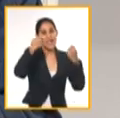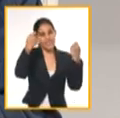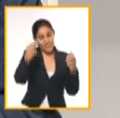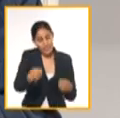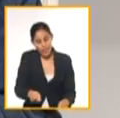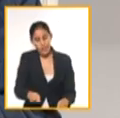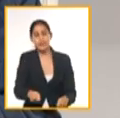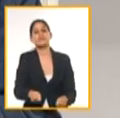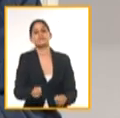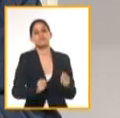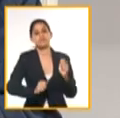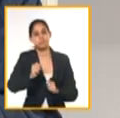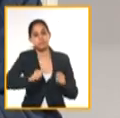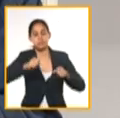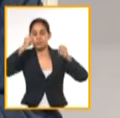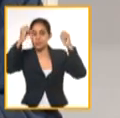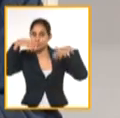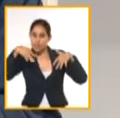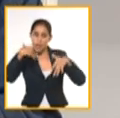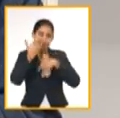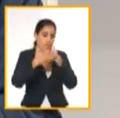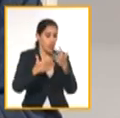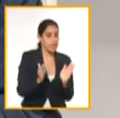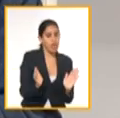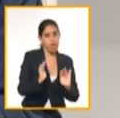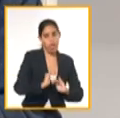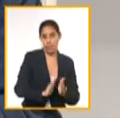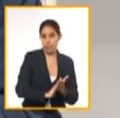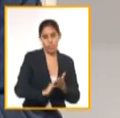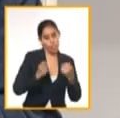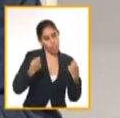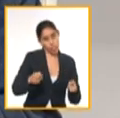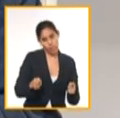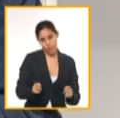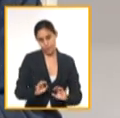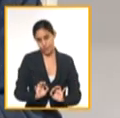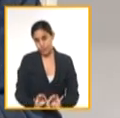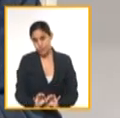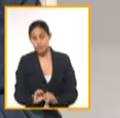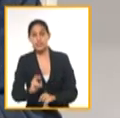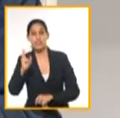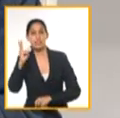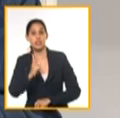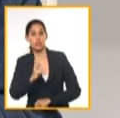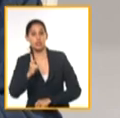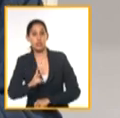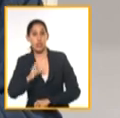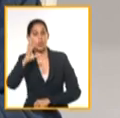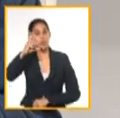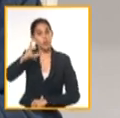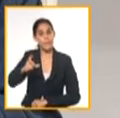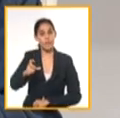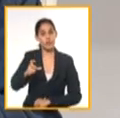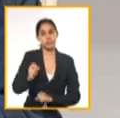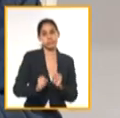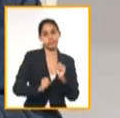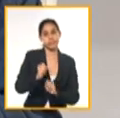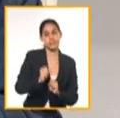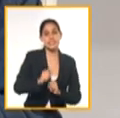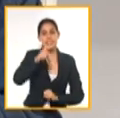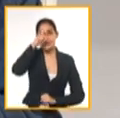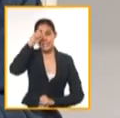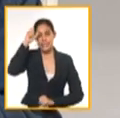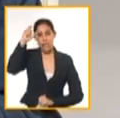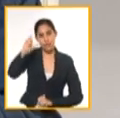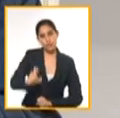en operación. Se mantiene en mantenimiento la unidad número 2 de Santa Cruz, que está en mantenimiento desde hace varios meses, las unidades 3 y 4 de Césped y